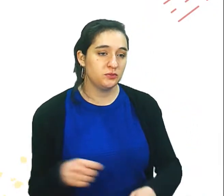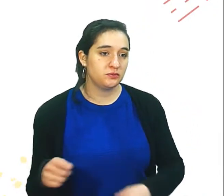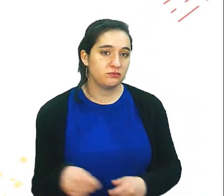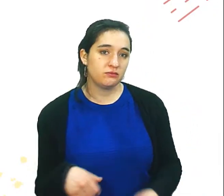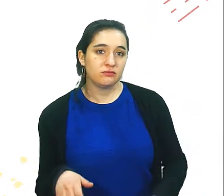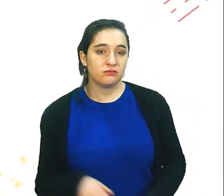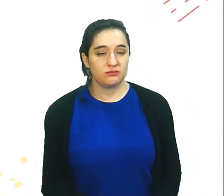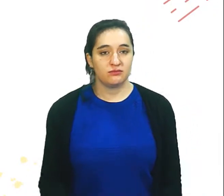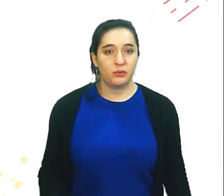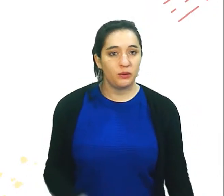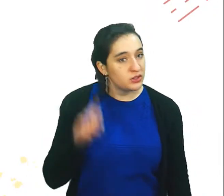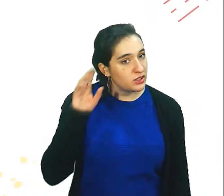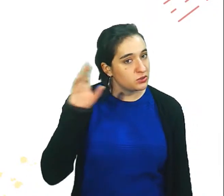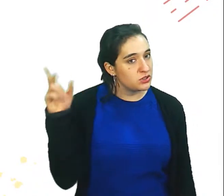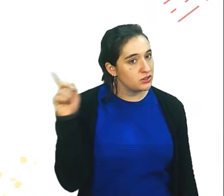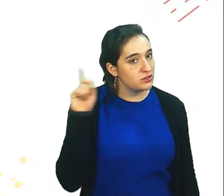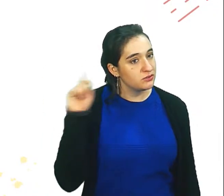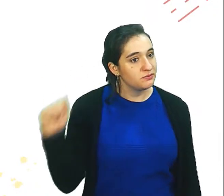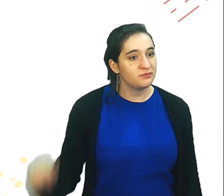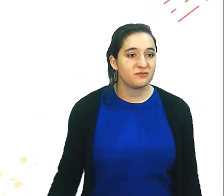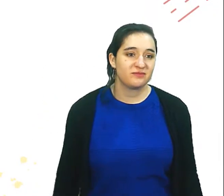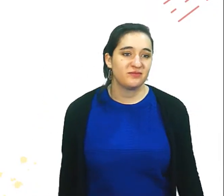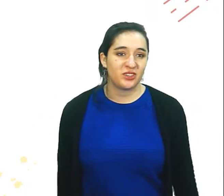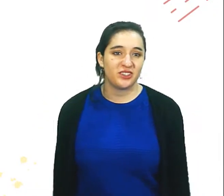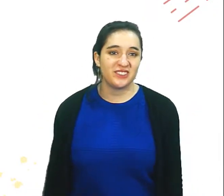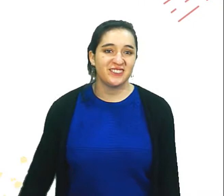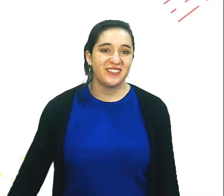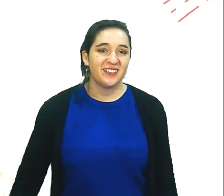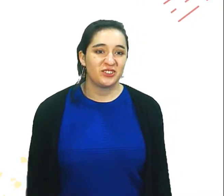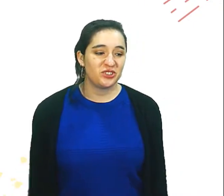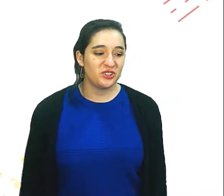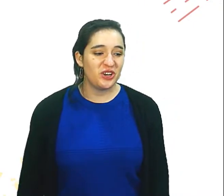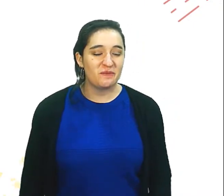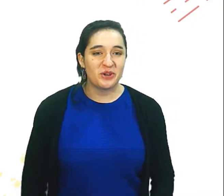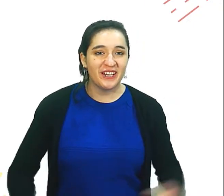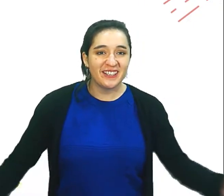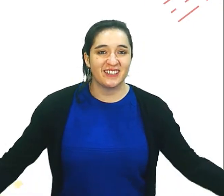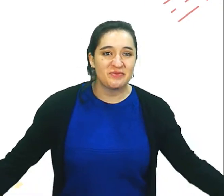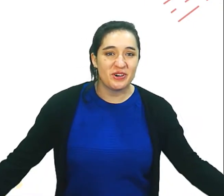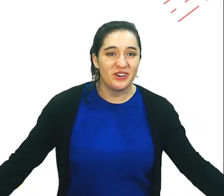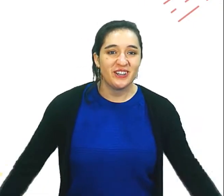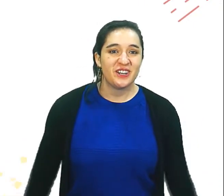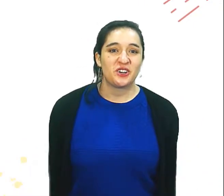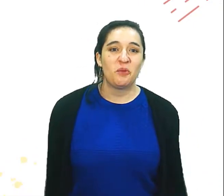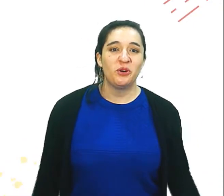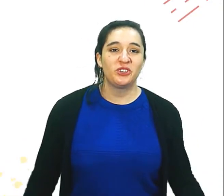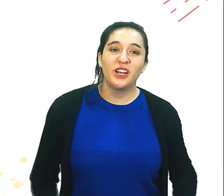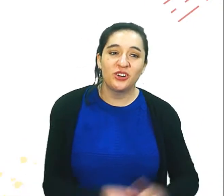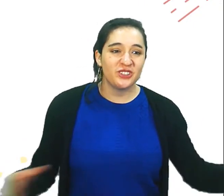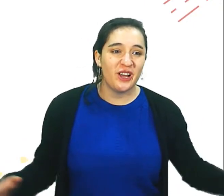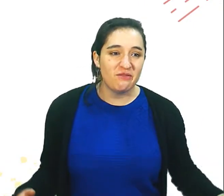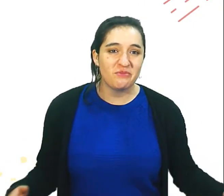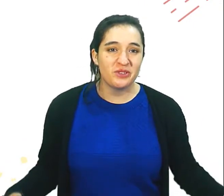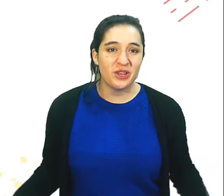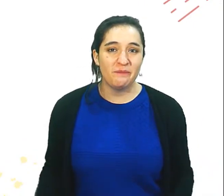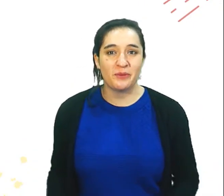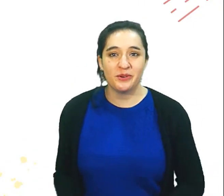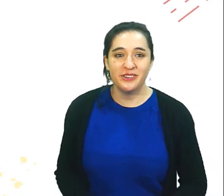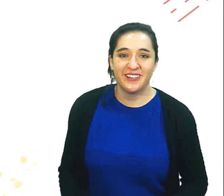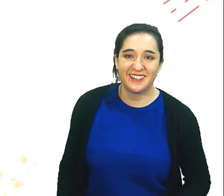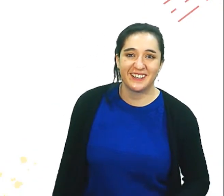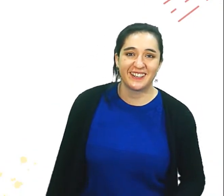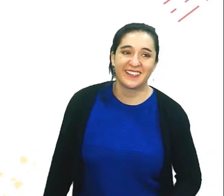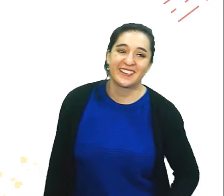cocinamos. Podemos estar escuchando, ¿no es cierto? Sobre todo las mujeres que hacemos como tres cosas al mismo